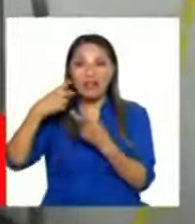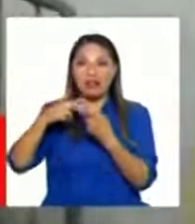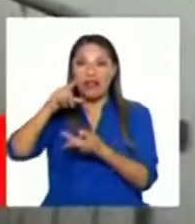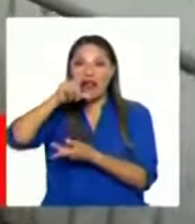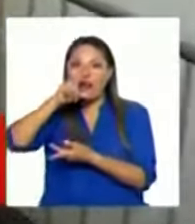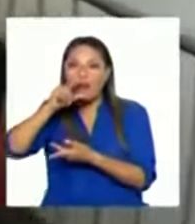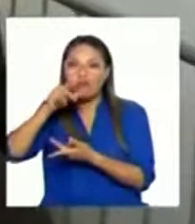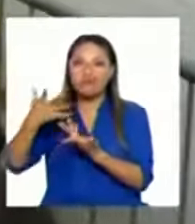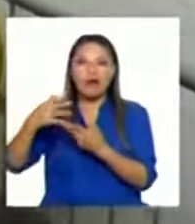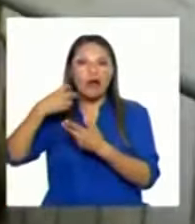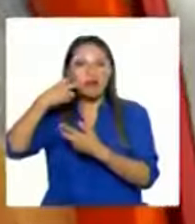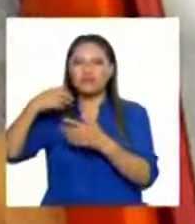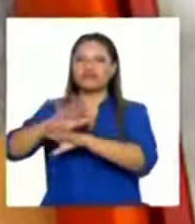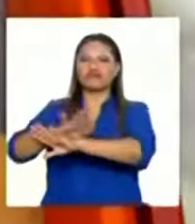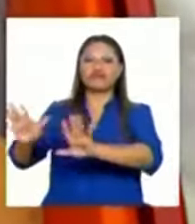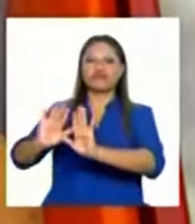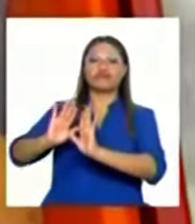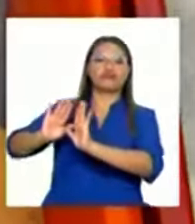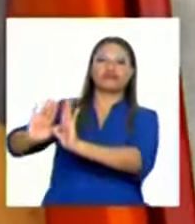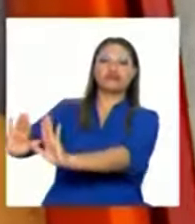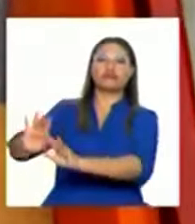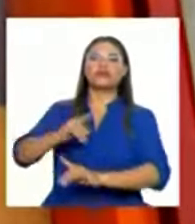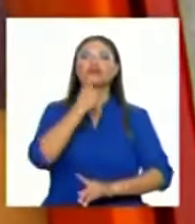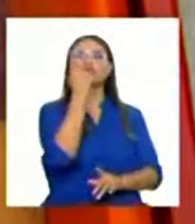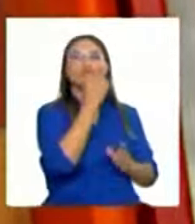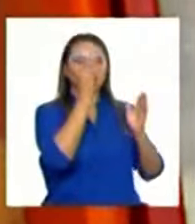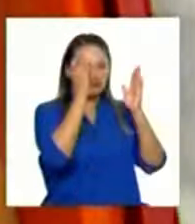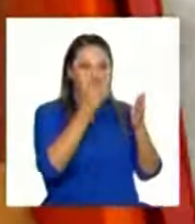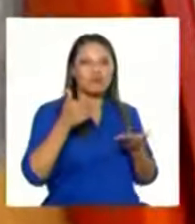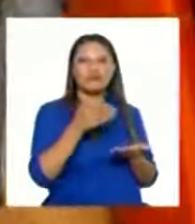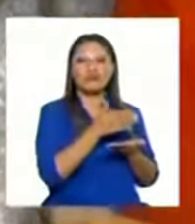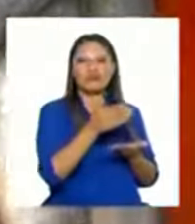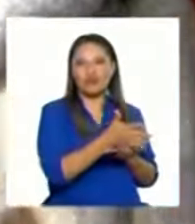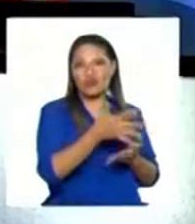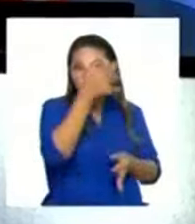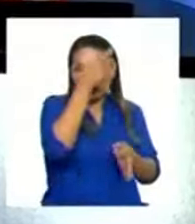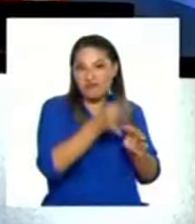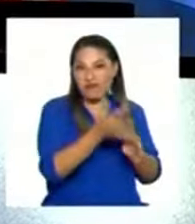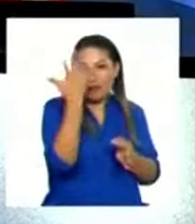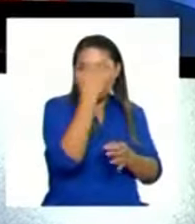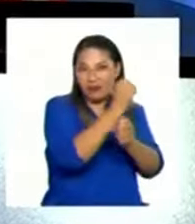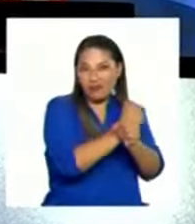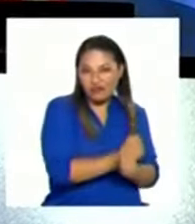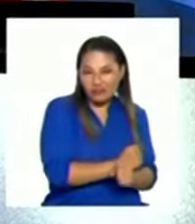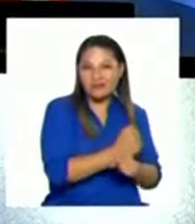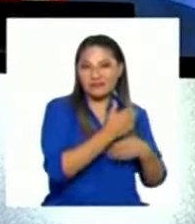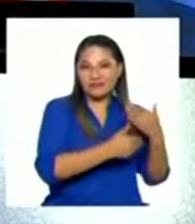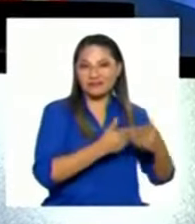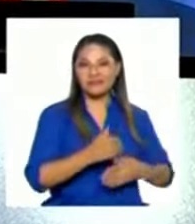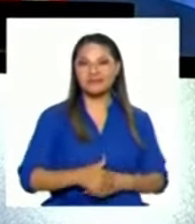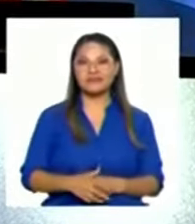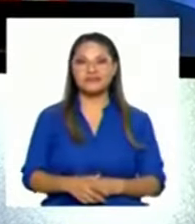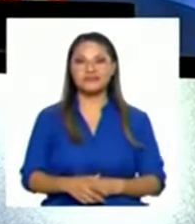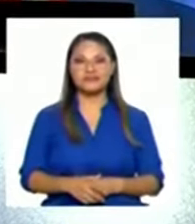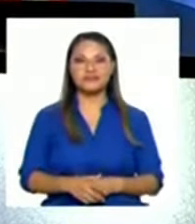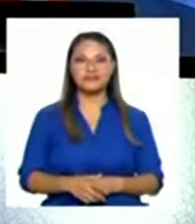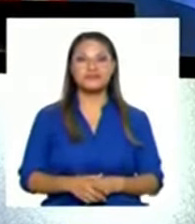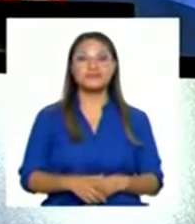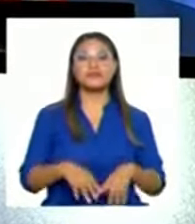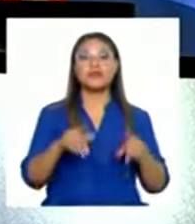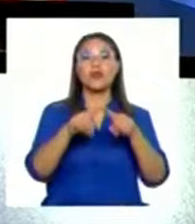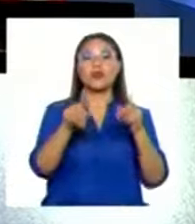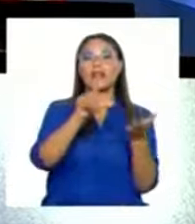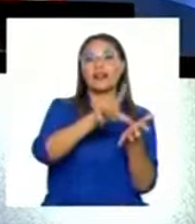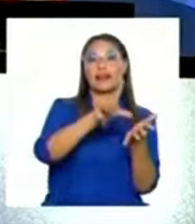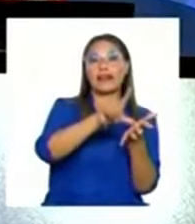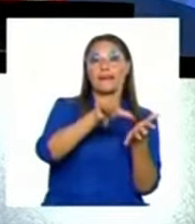este jueves y Viernes Santo, como manda la tradición. Las rutas para salir de la capital rumbo a